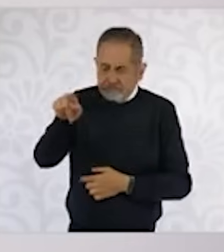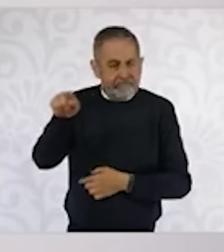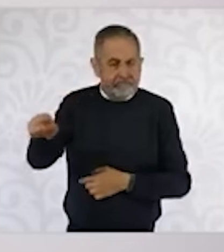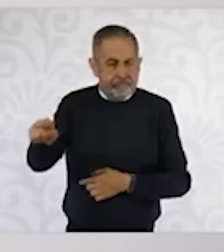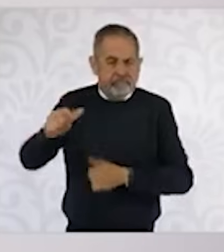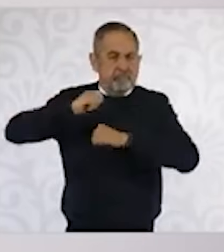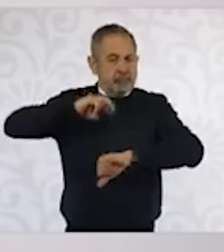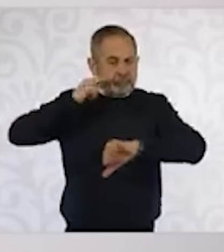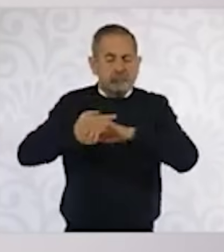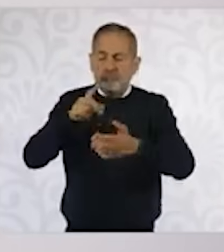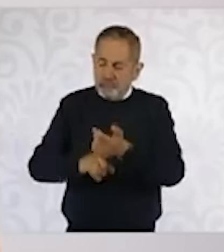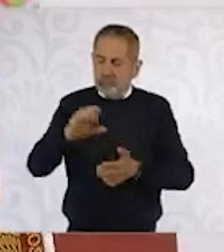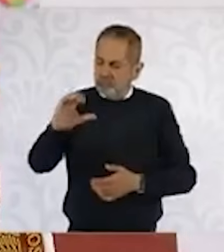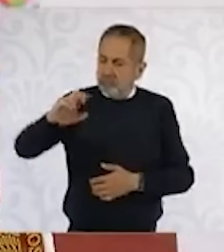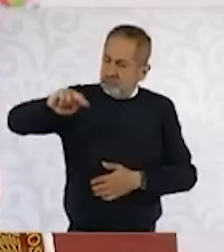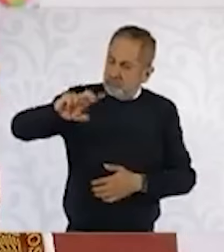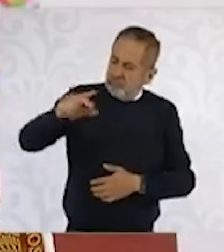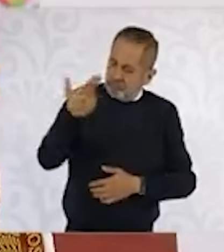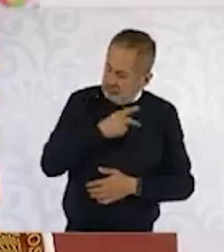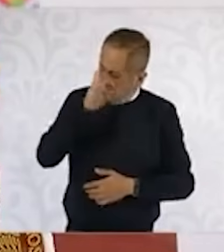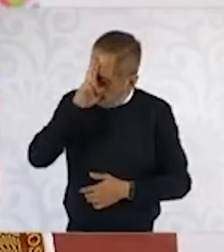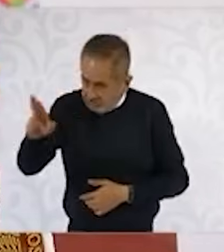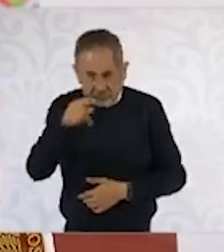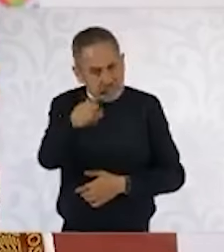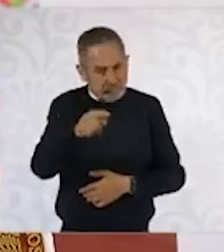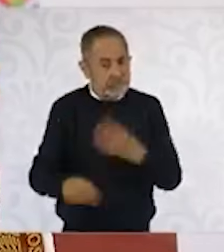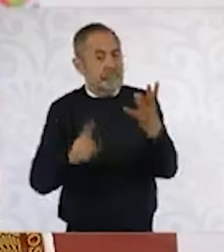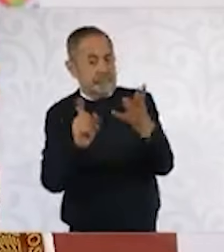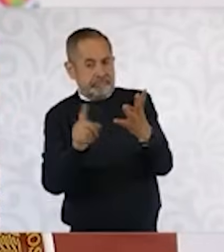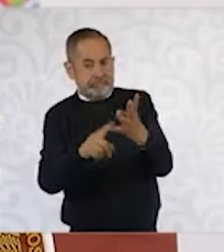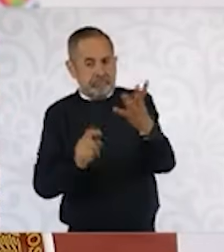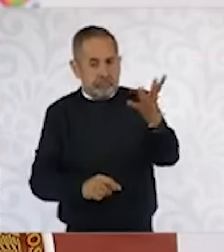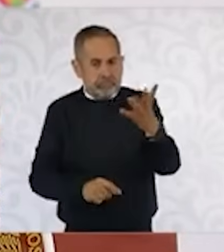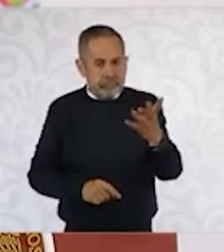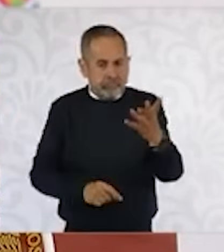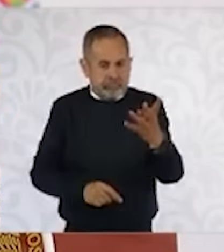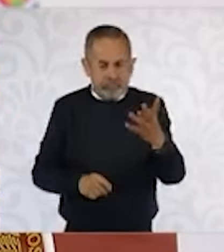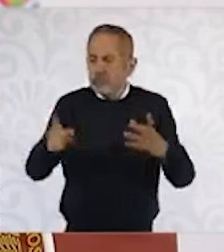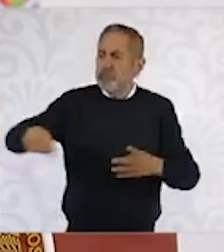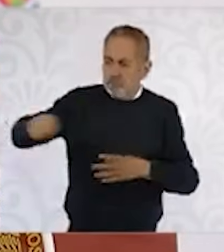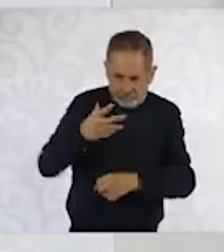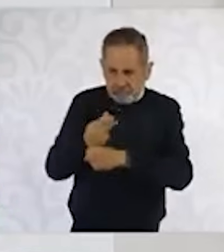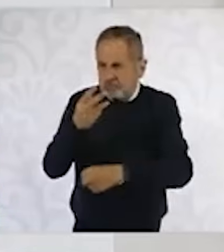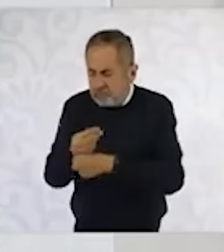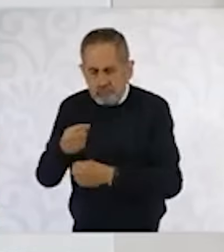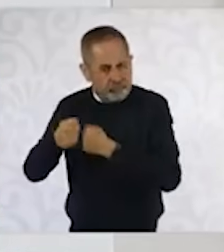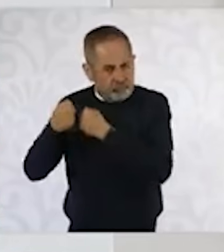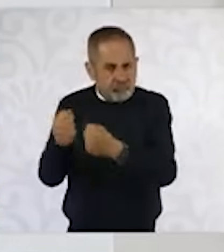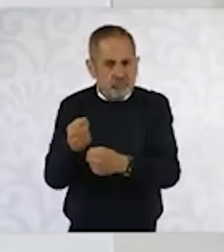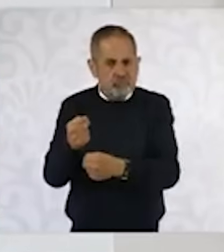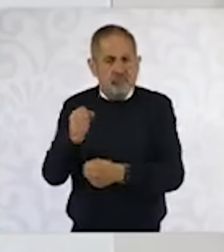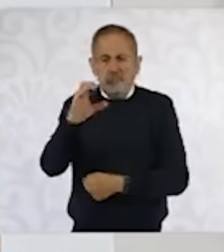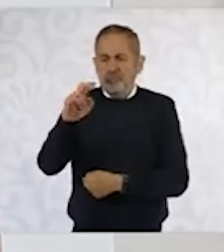la titular de la Comisión Nacional de Derechos Humanos. Y cuarto, pues que se fortalezca la Comisión para la Defensa de los